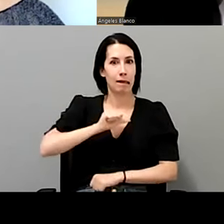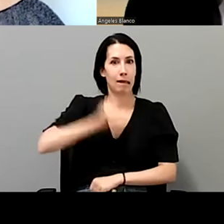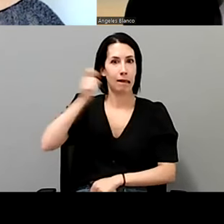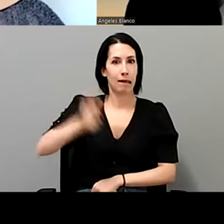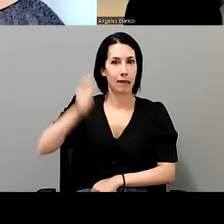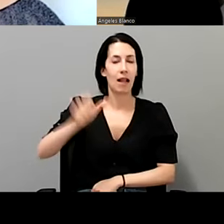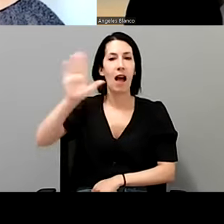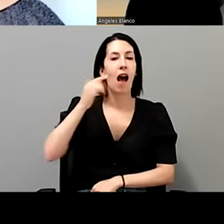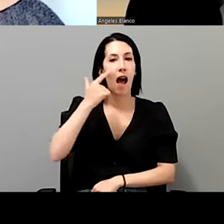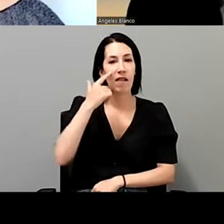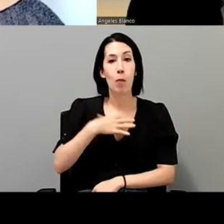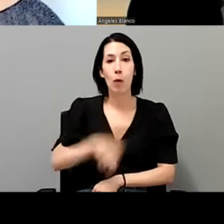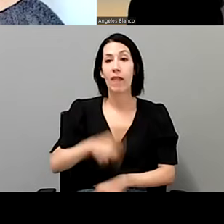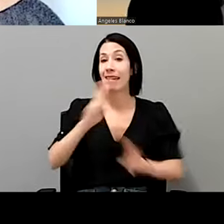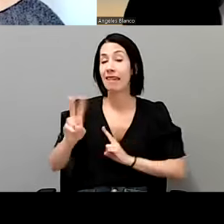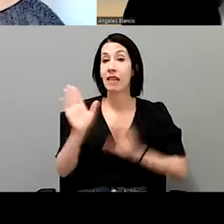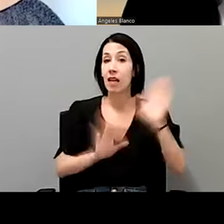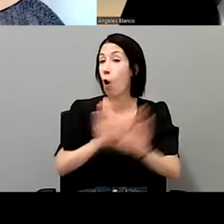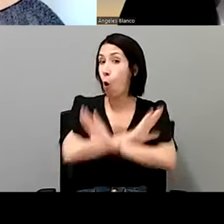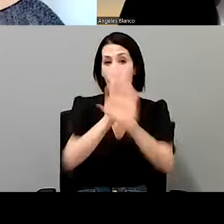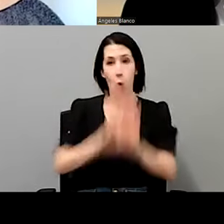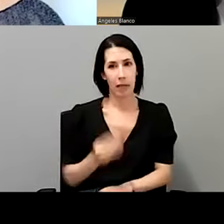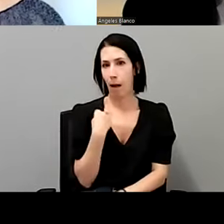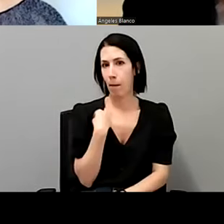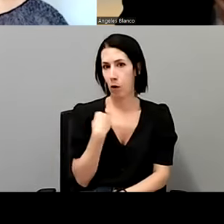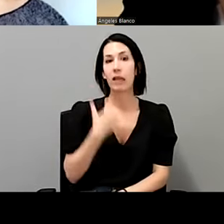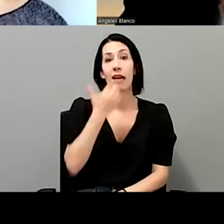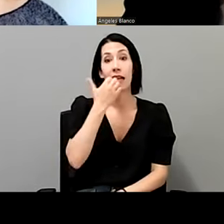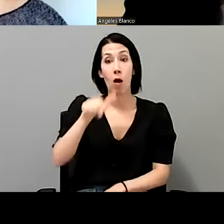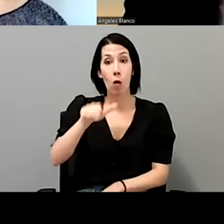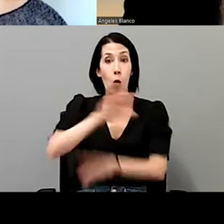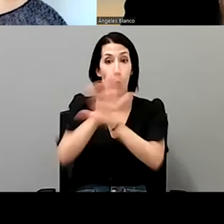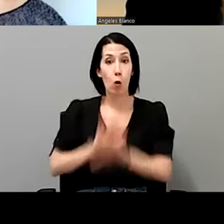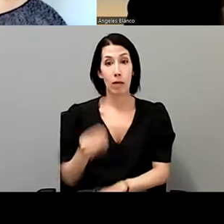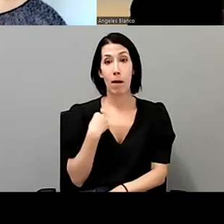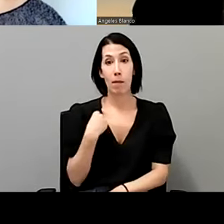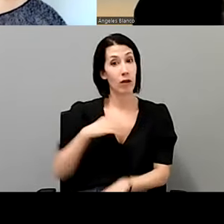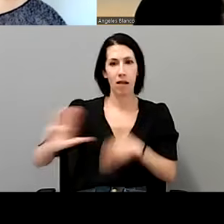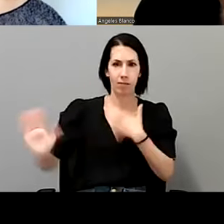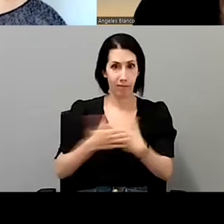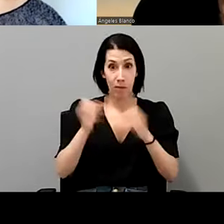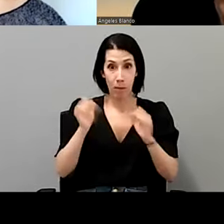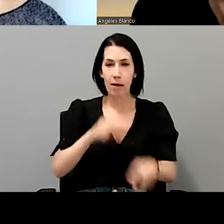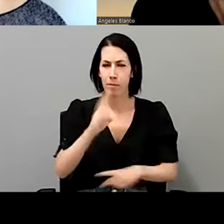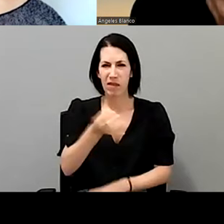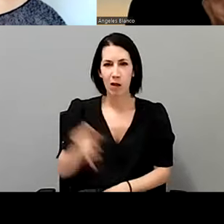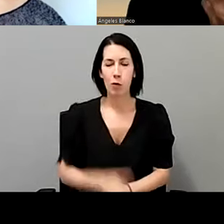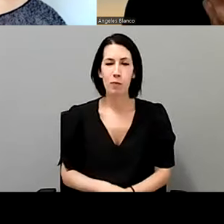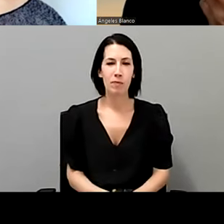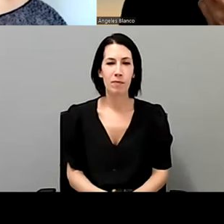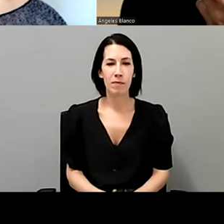a ver pues si puede hacernos la pregunta y ya cerramos con él. Vale, perfecto.